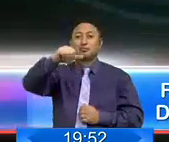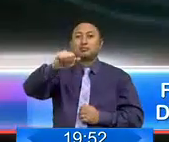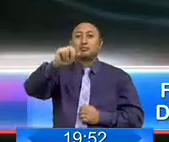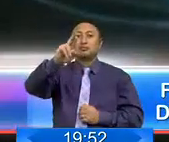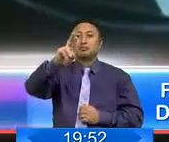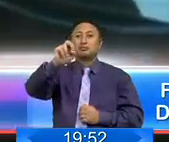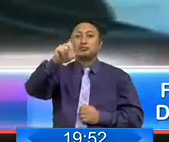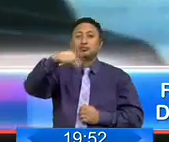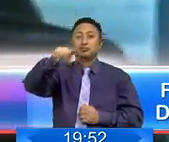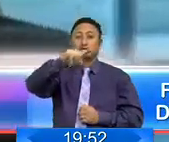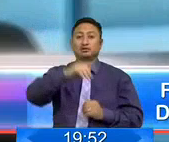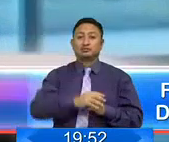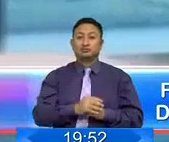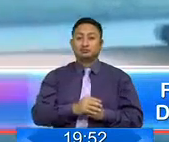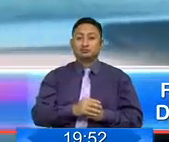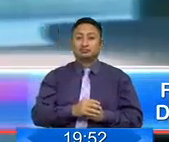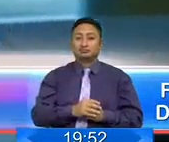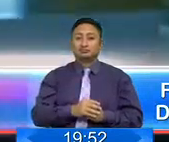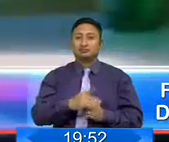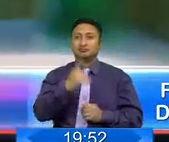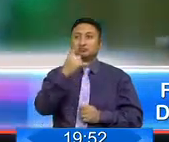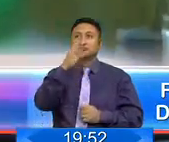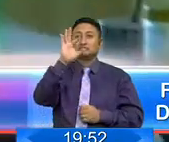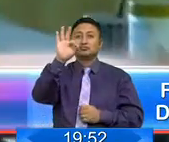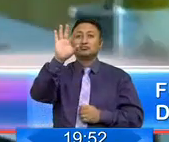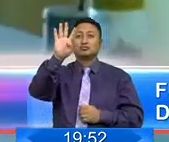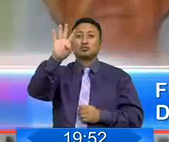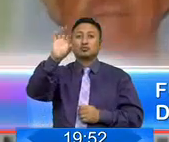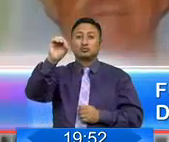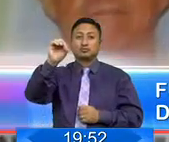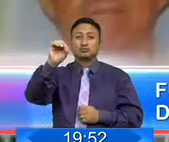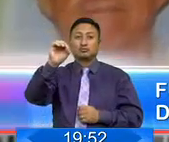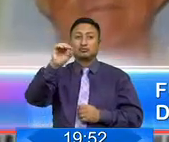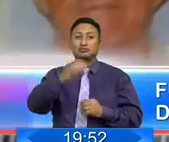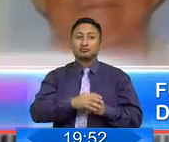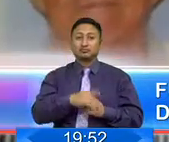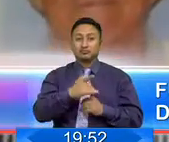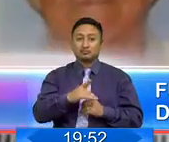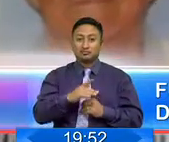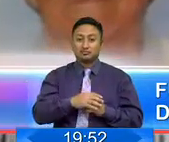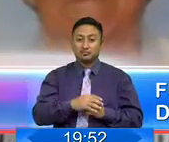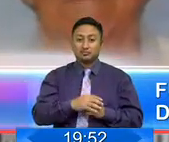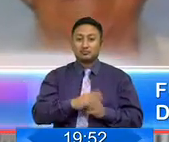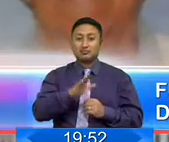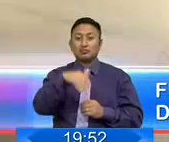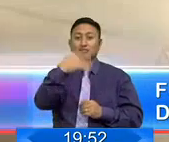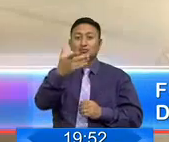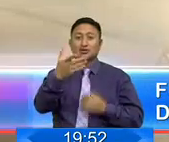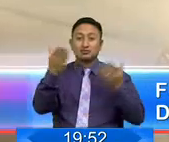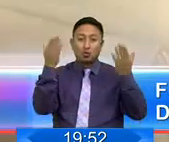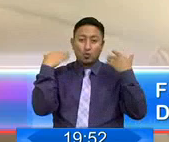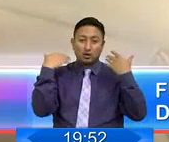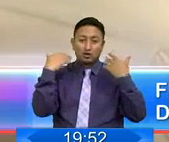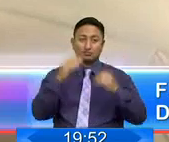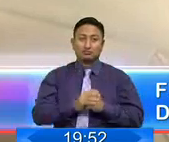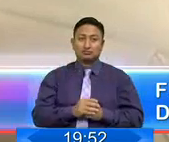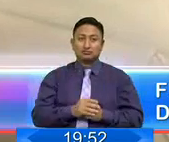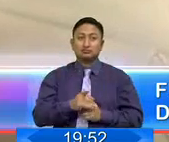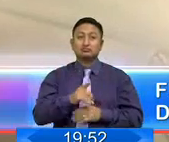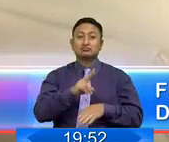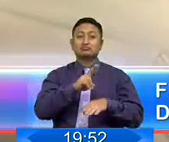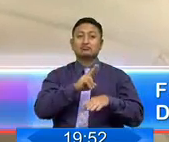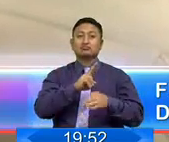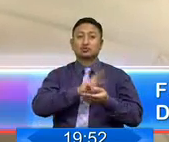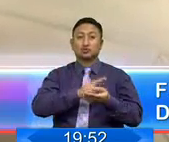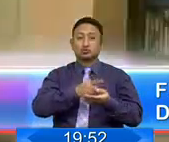de Chimborazo y hacia 1940 se embarcó en su niñez, directo al puerto. El sobrino político